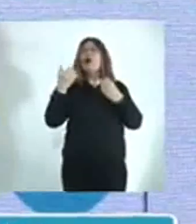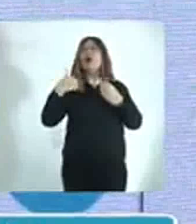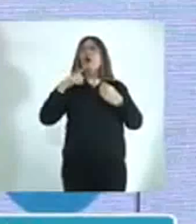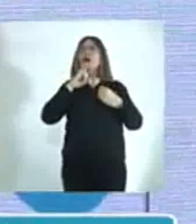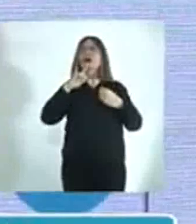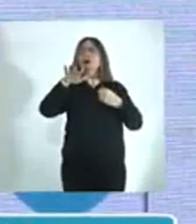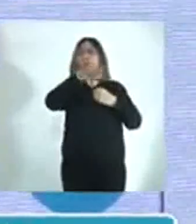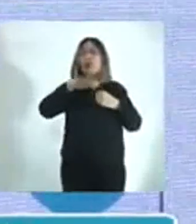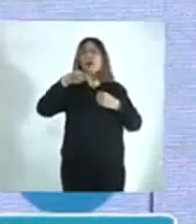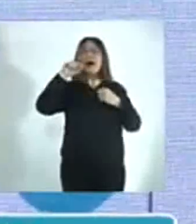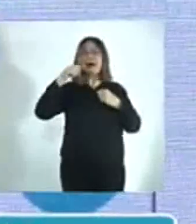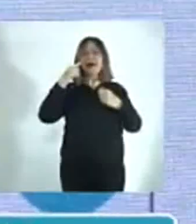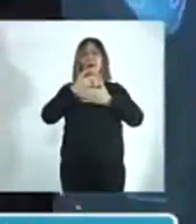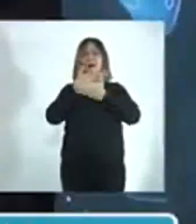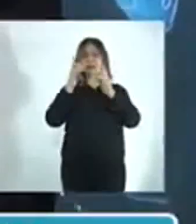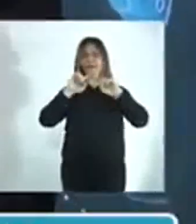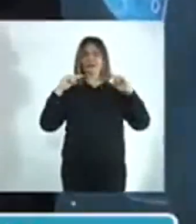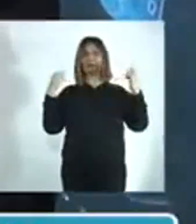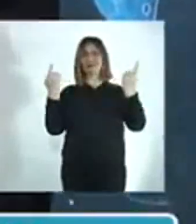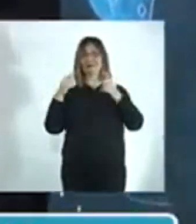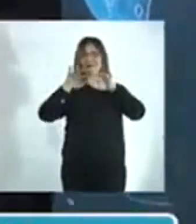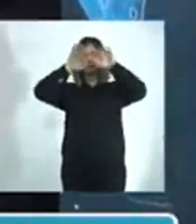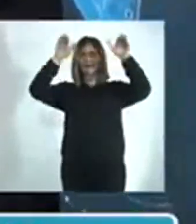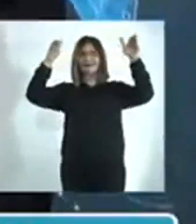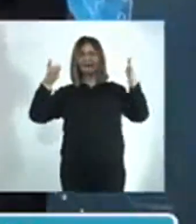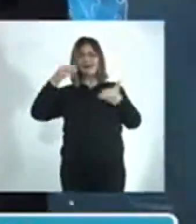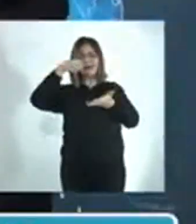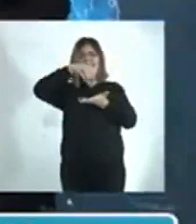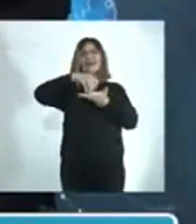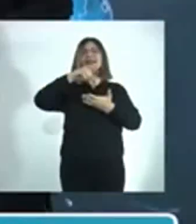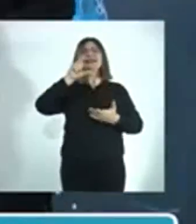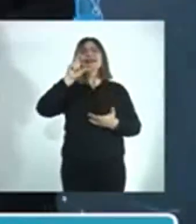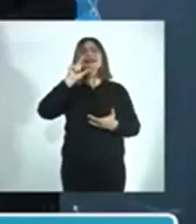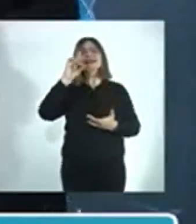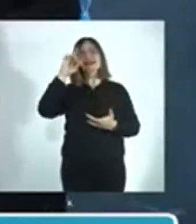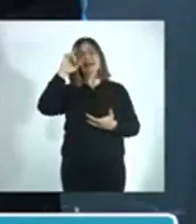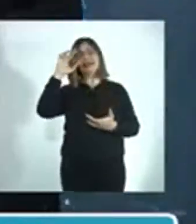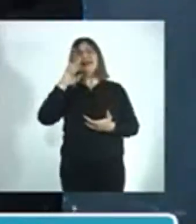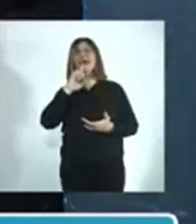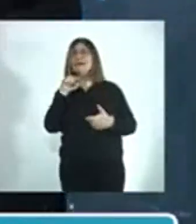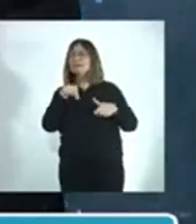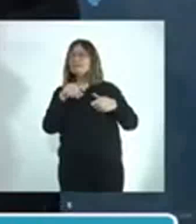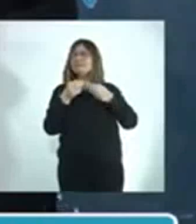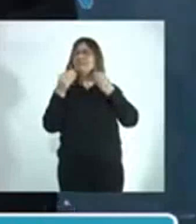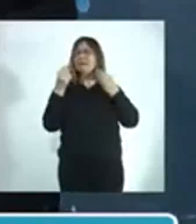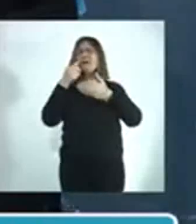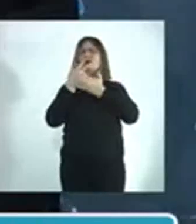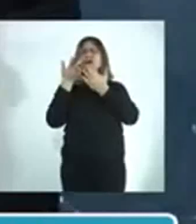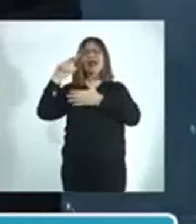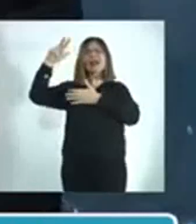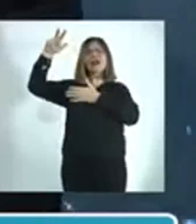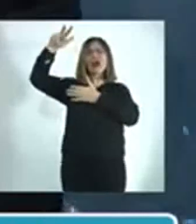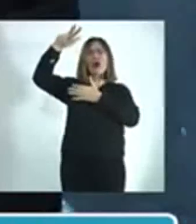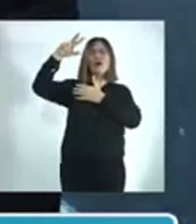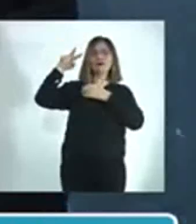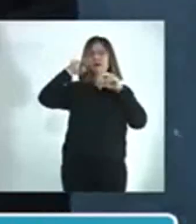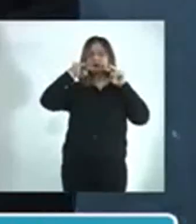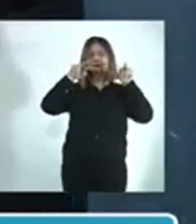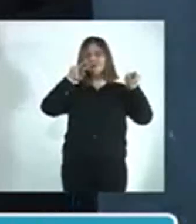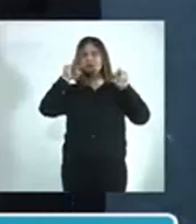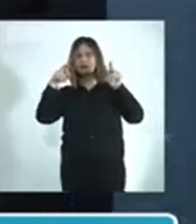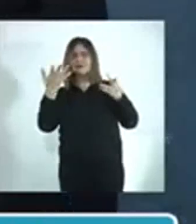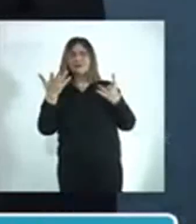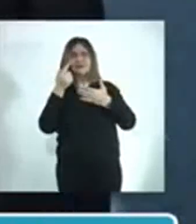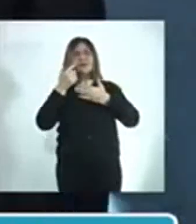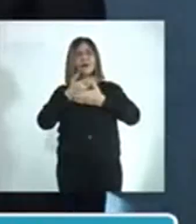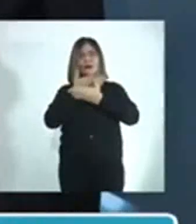acá en este centro de innovación que es magnífico, realmente es hermoso, grande, imponente, y al margen de todo ello